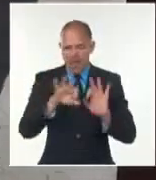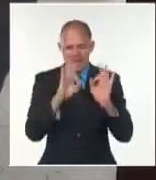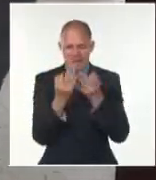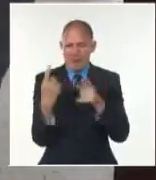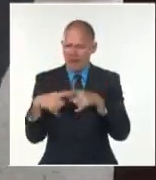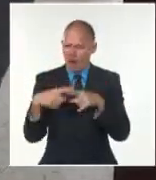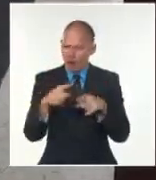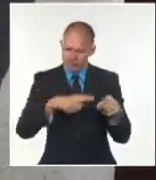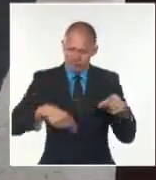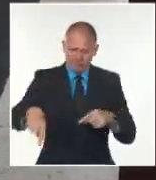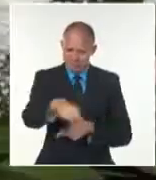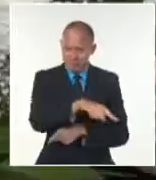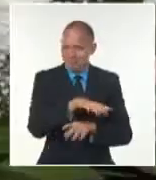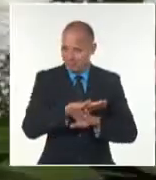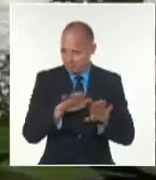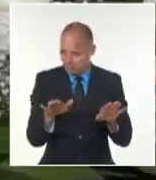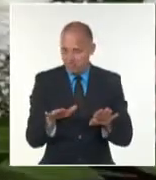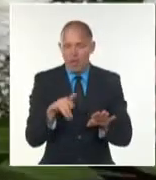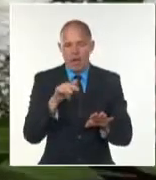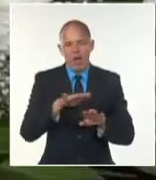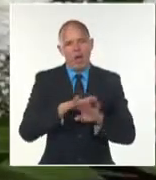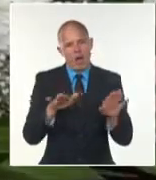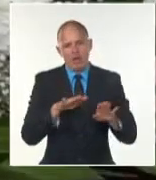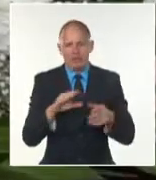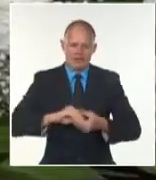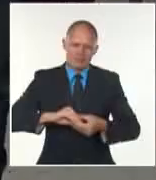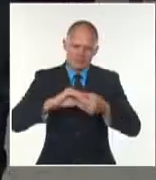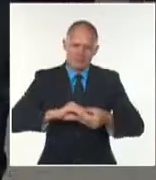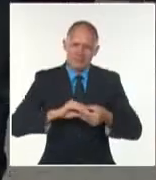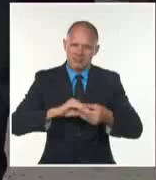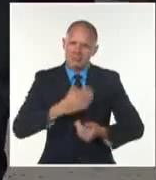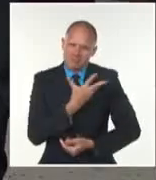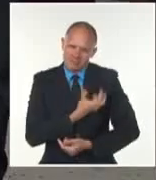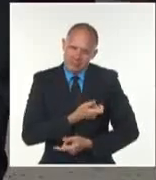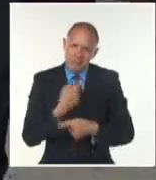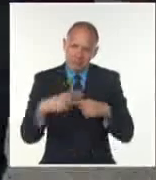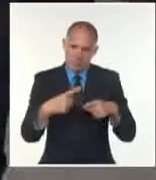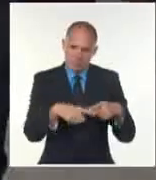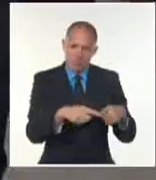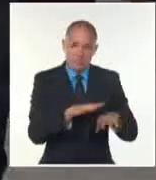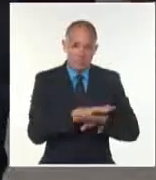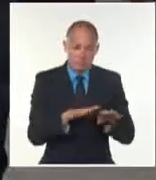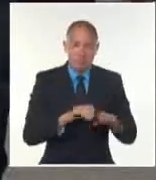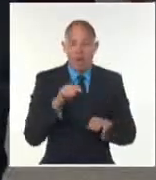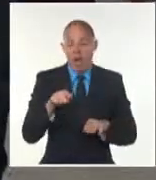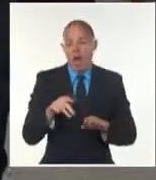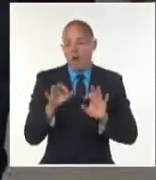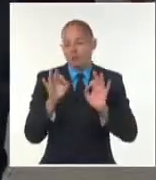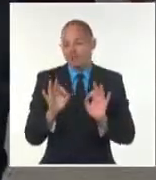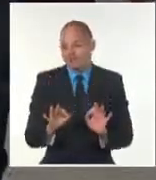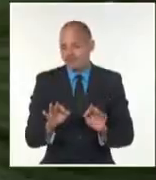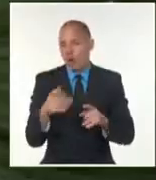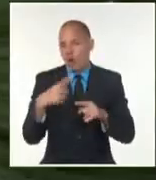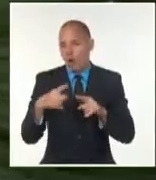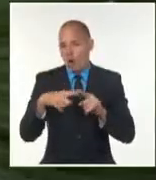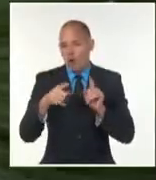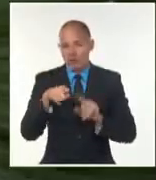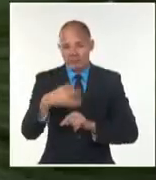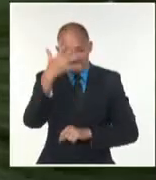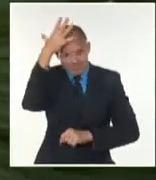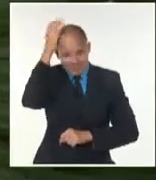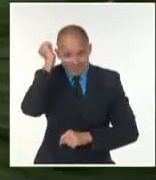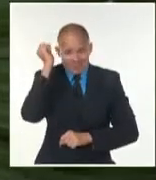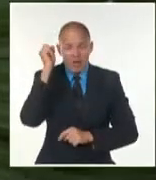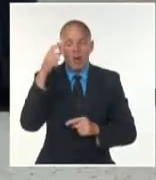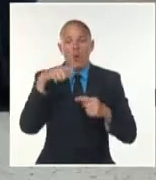el general de ejército Raúl Castro rus líder de la revolución cubana junto al miembro del buró político y Secretario del comité ejecutivo